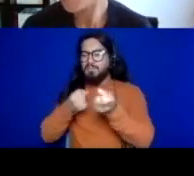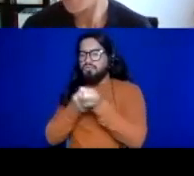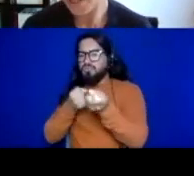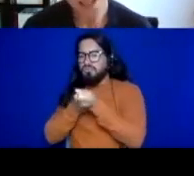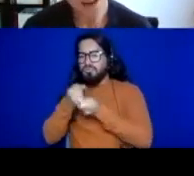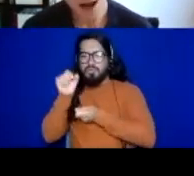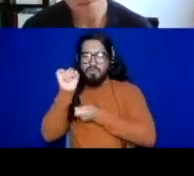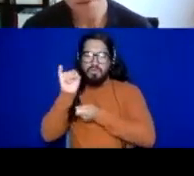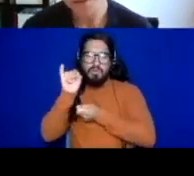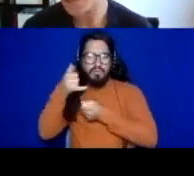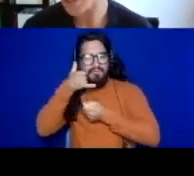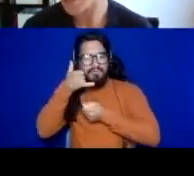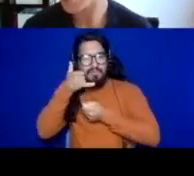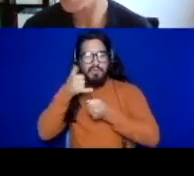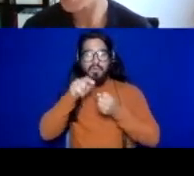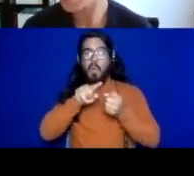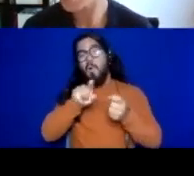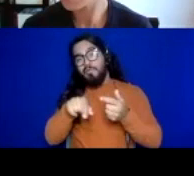teléfono alternativo.